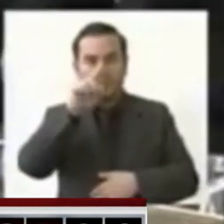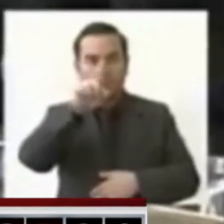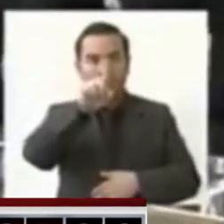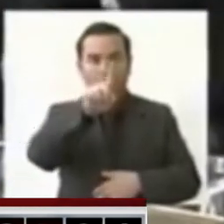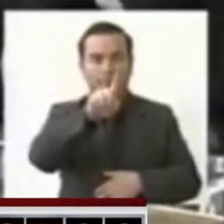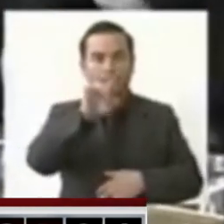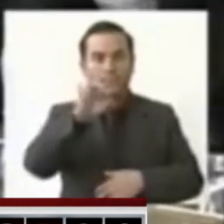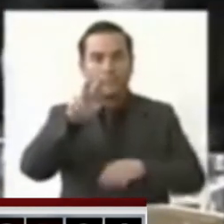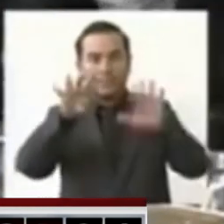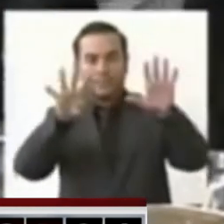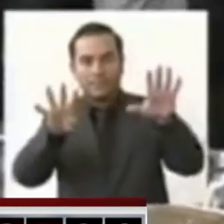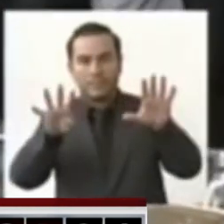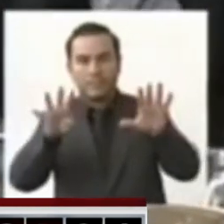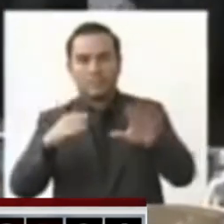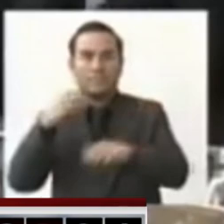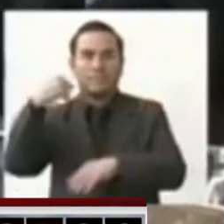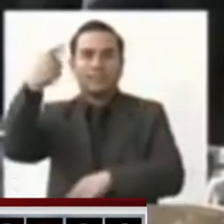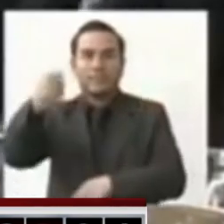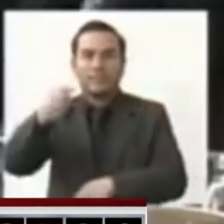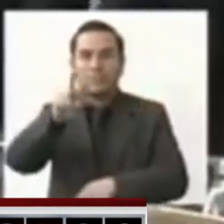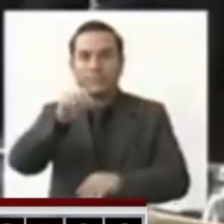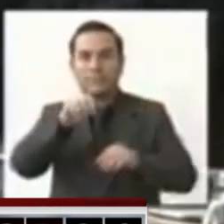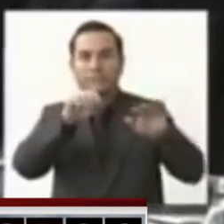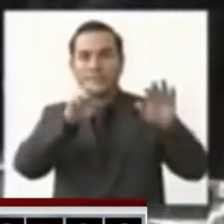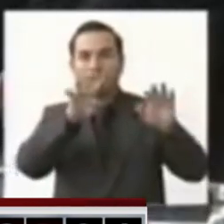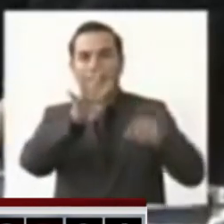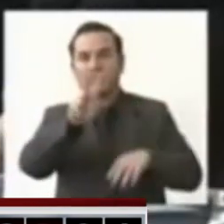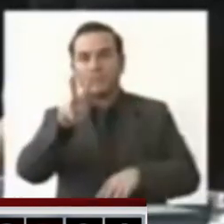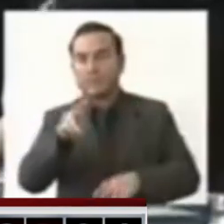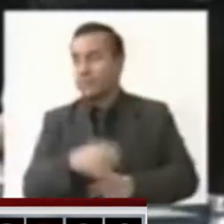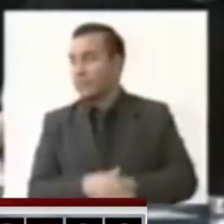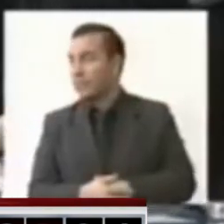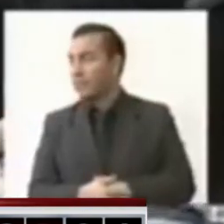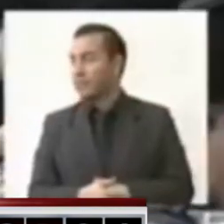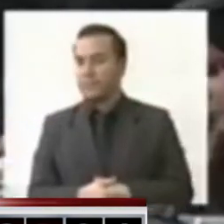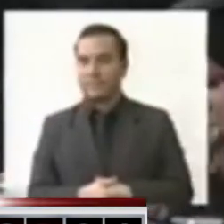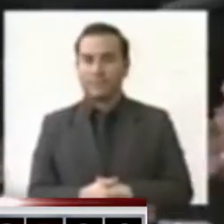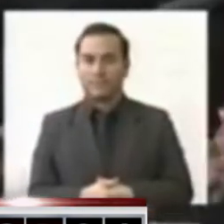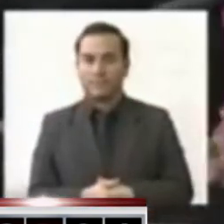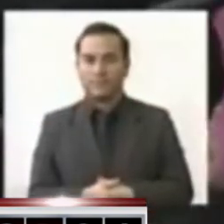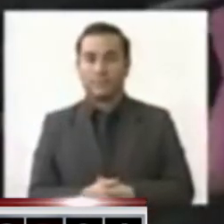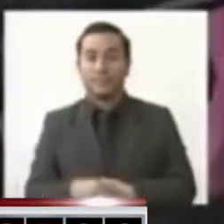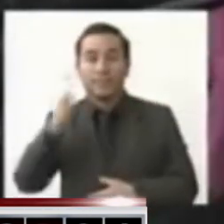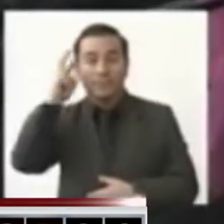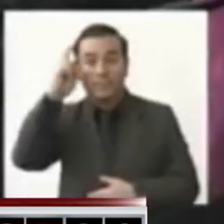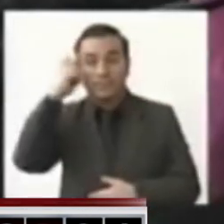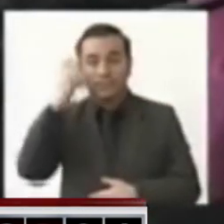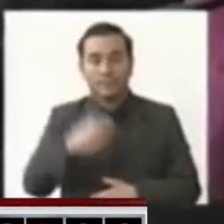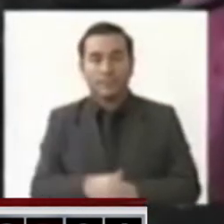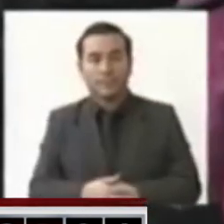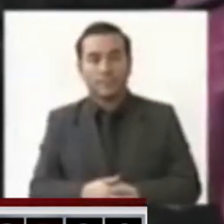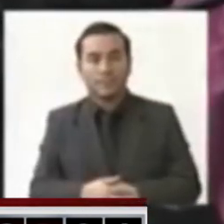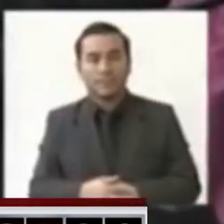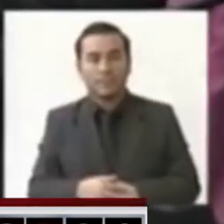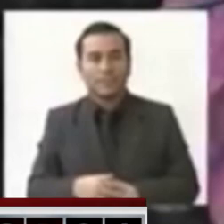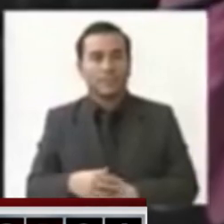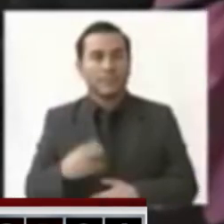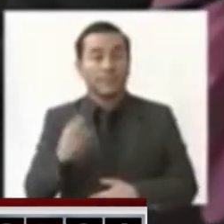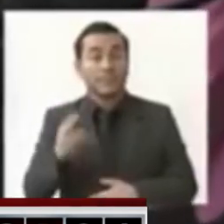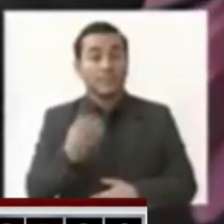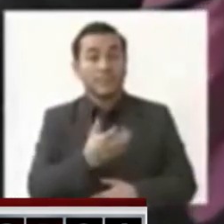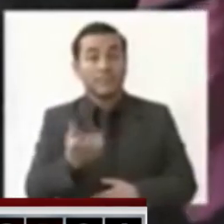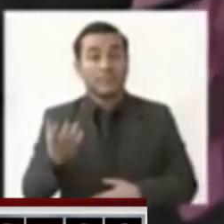2019 al 1 de junio del año 2024. Por tanto, en virtud de tal